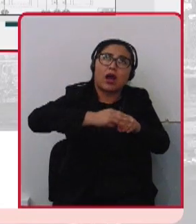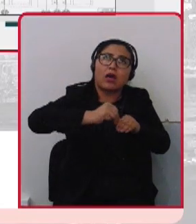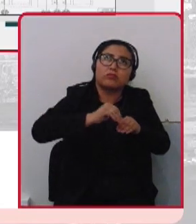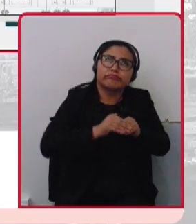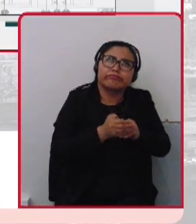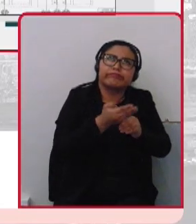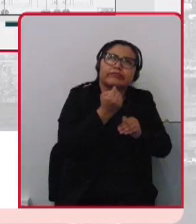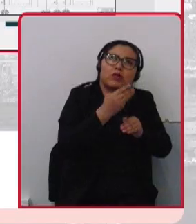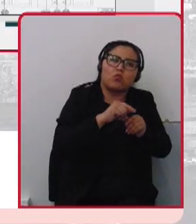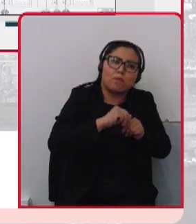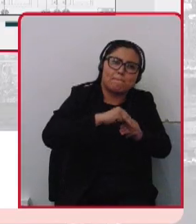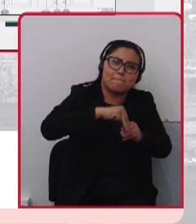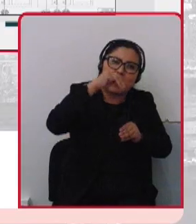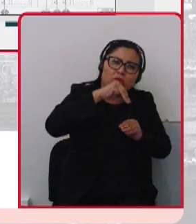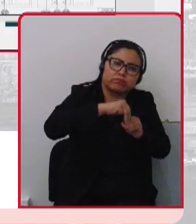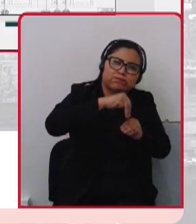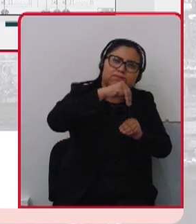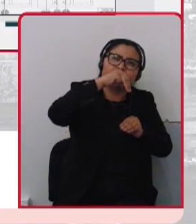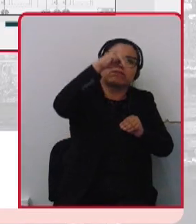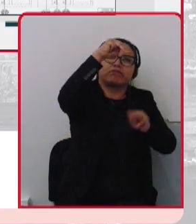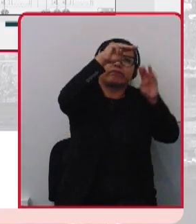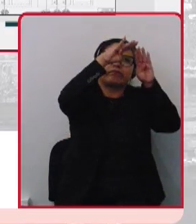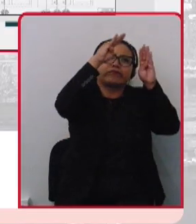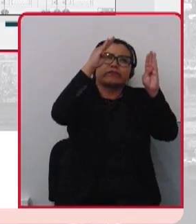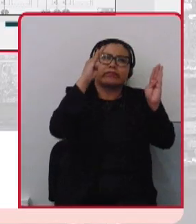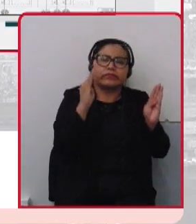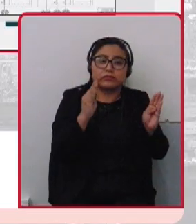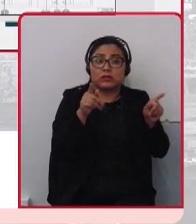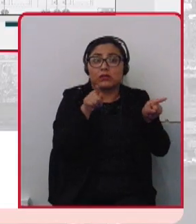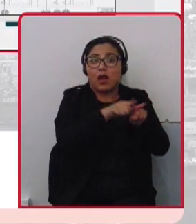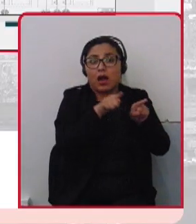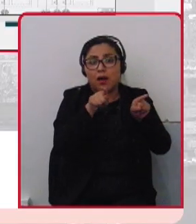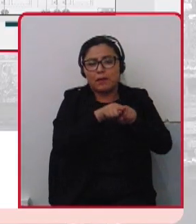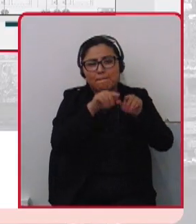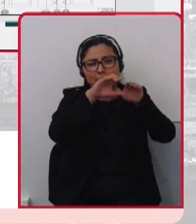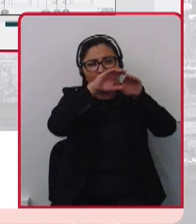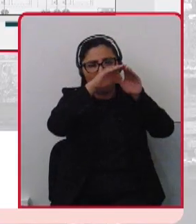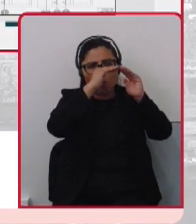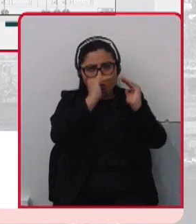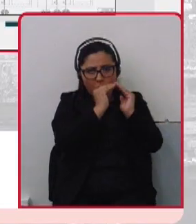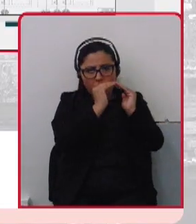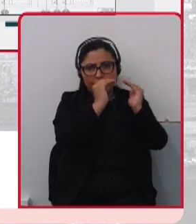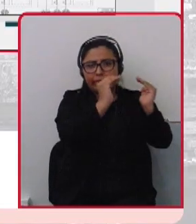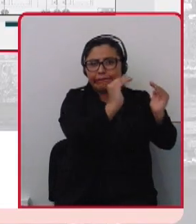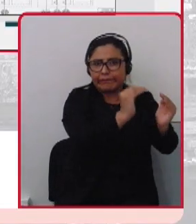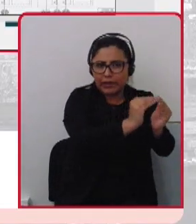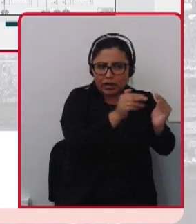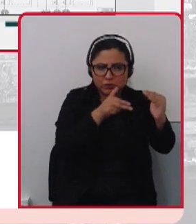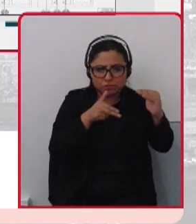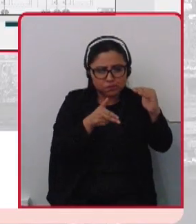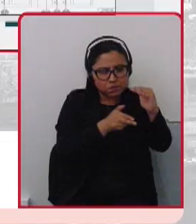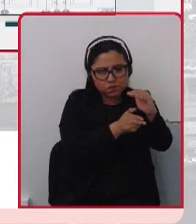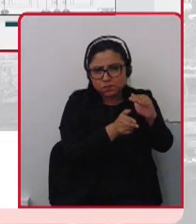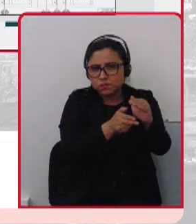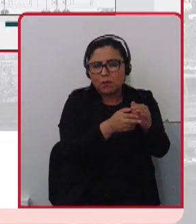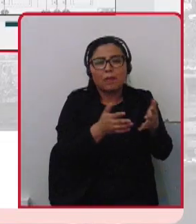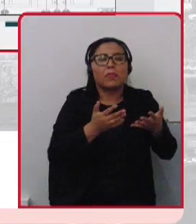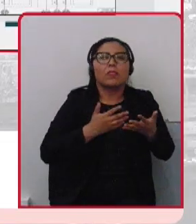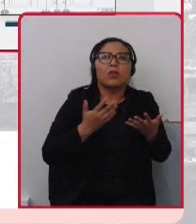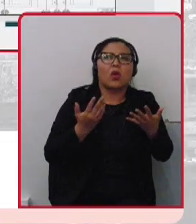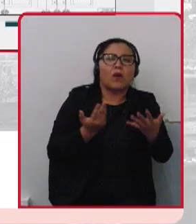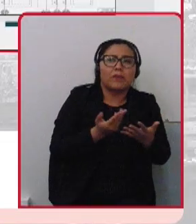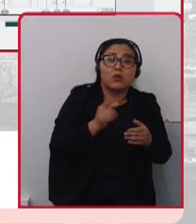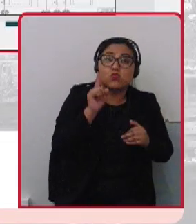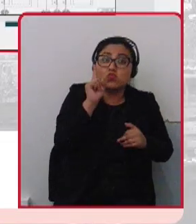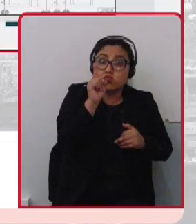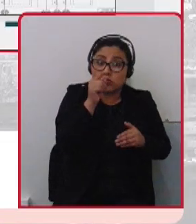no solamente eso, un análisis de los portales donde van a ir emplazados estos túneles, considerando la sección, considerando de que